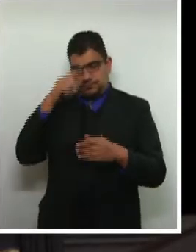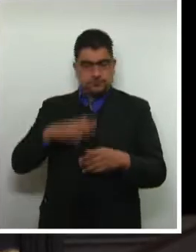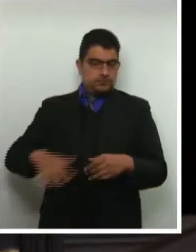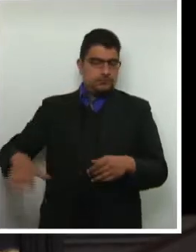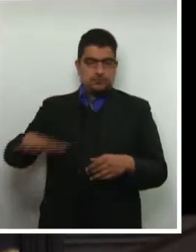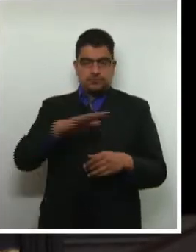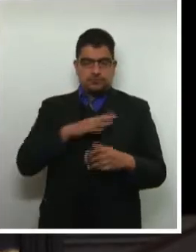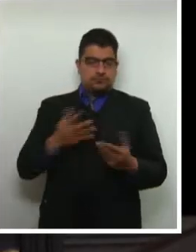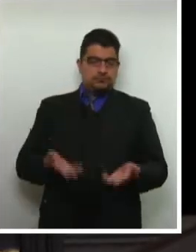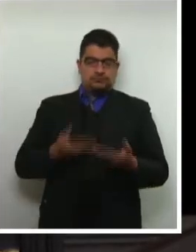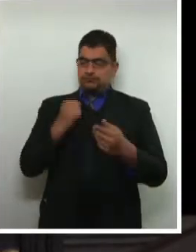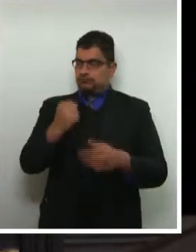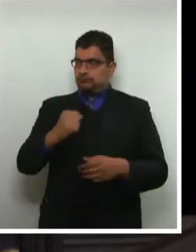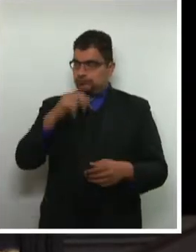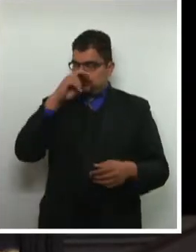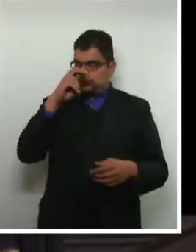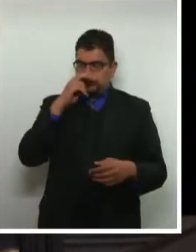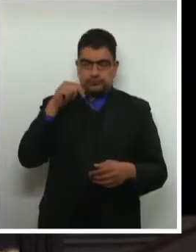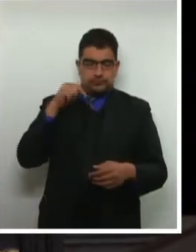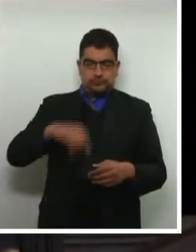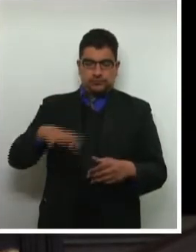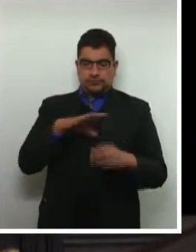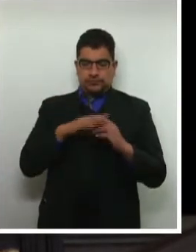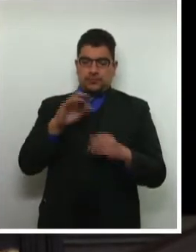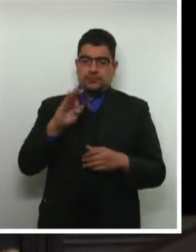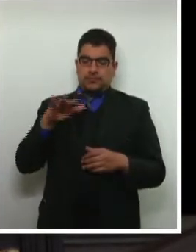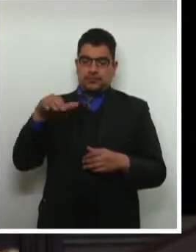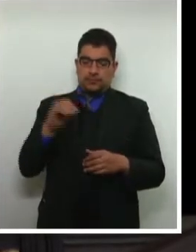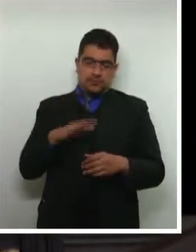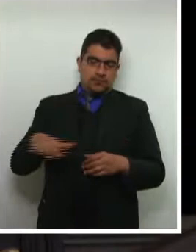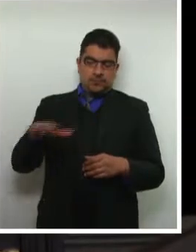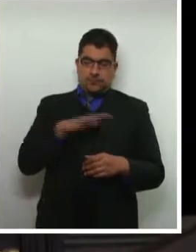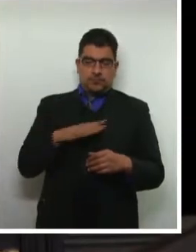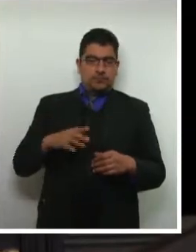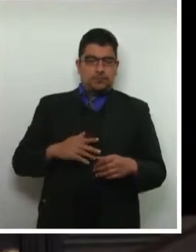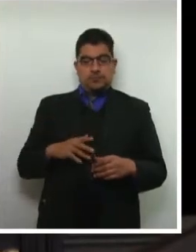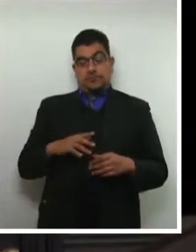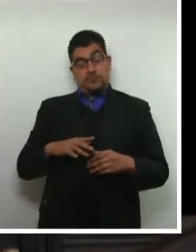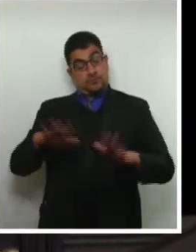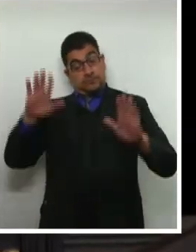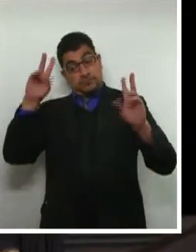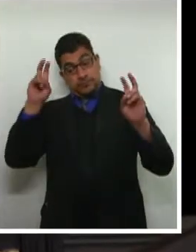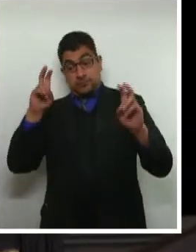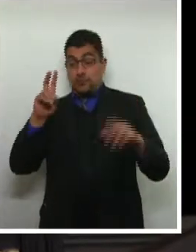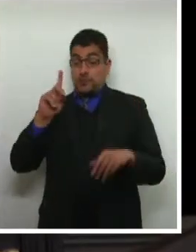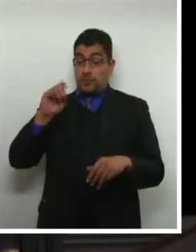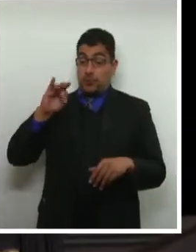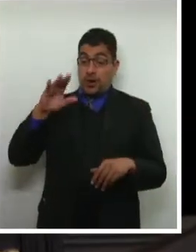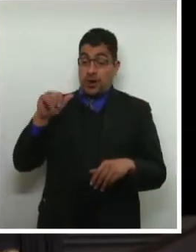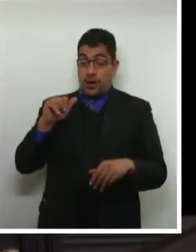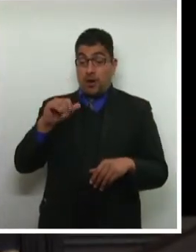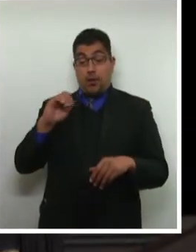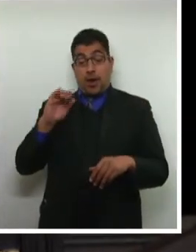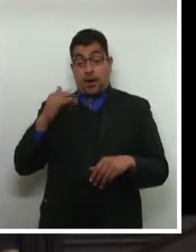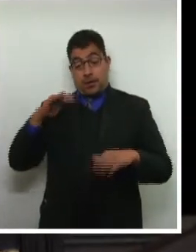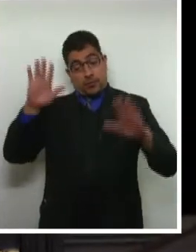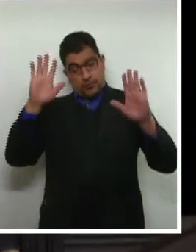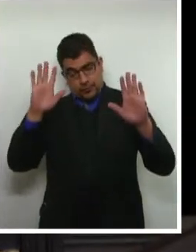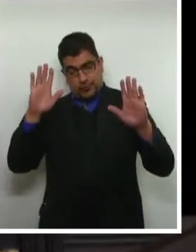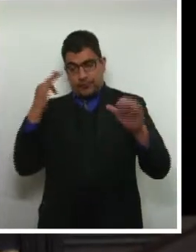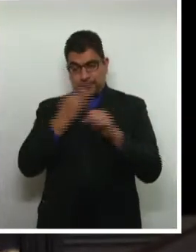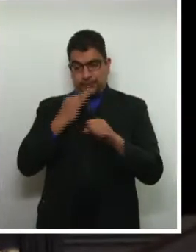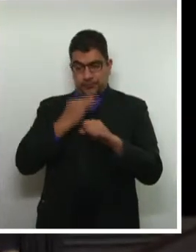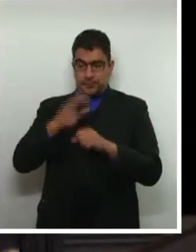autoritario que fue el franquista, la democracia orgánica. Entonces tiene